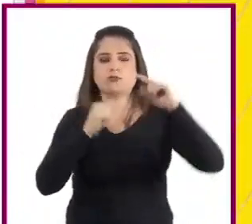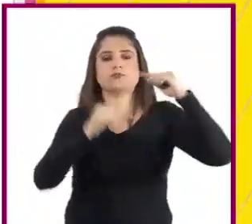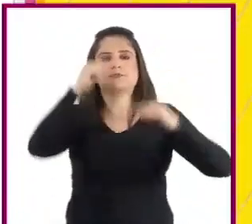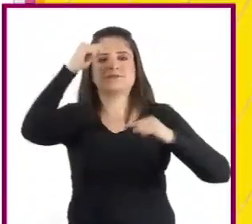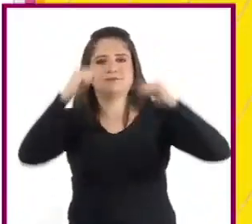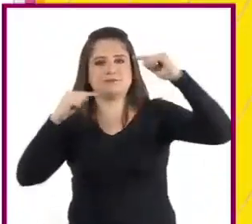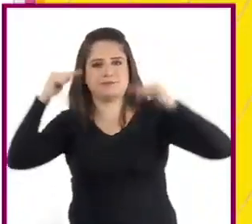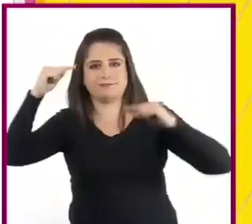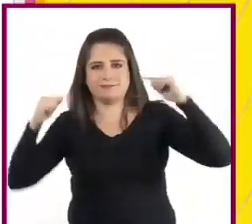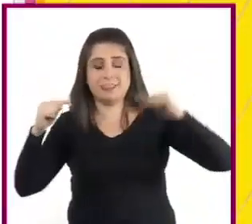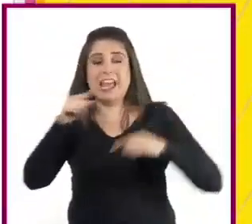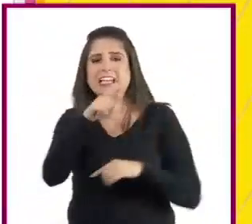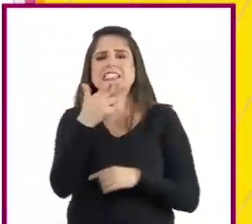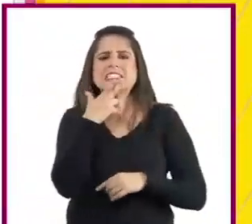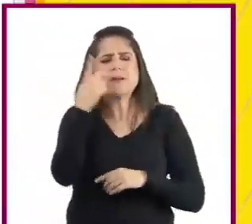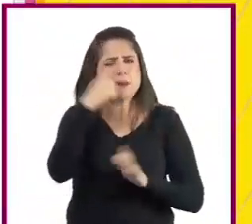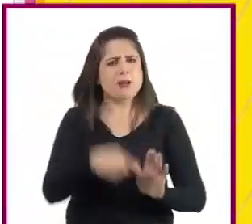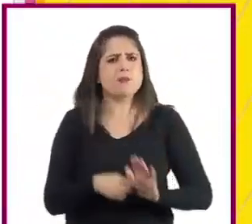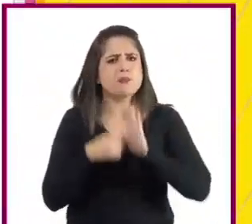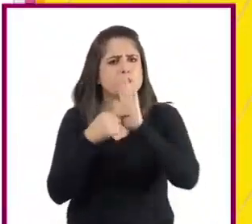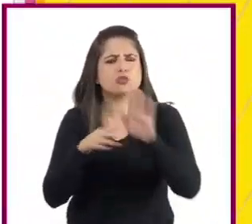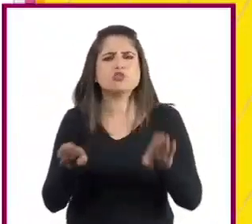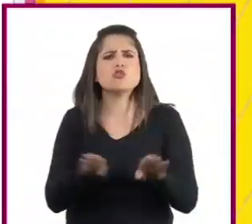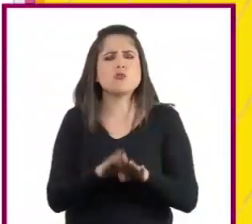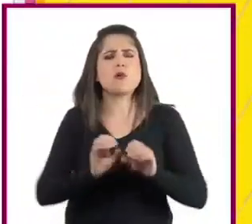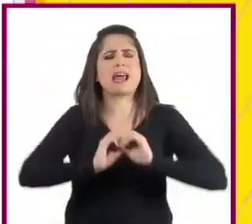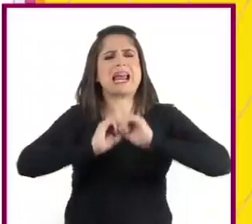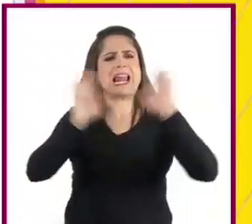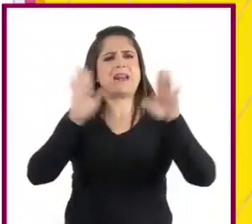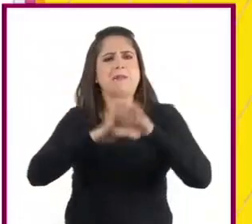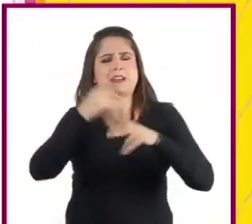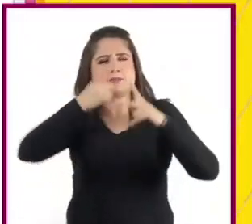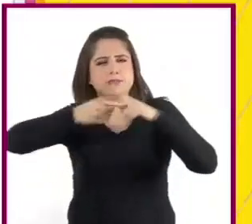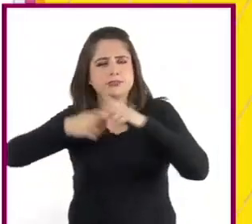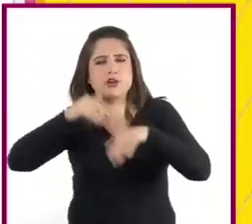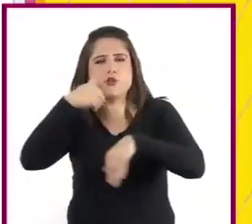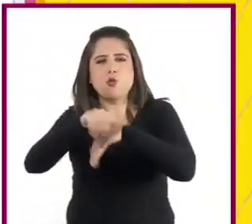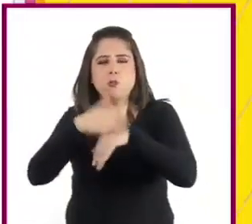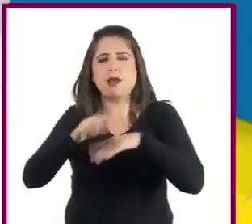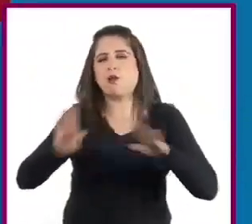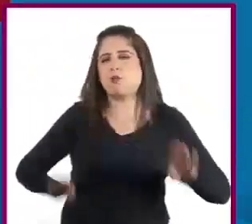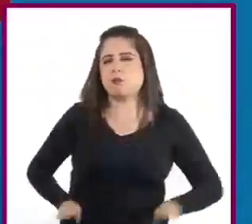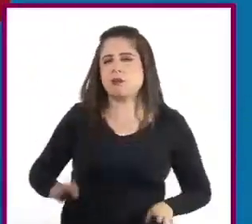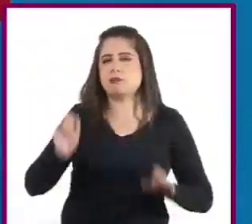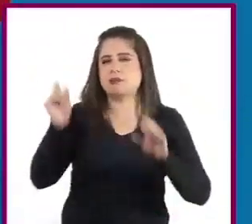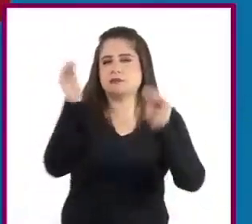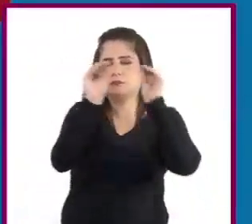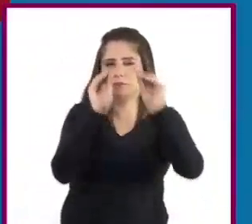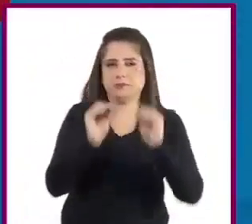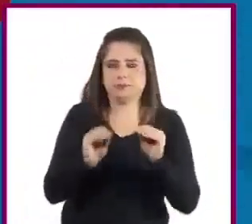etc., que sirven para mostrar de una manera más clara la recopilación de algunos datos.